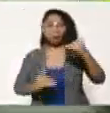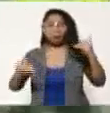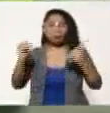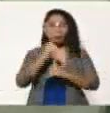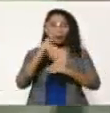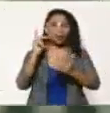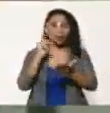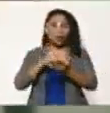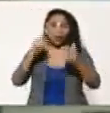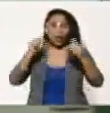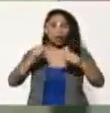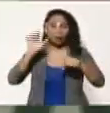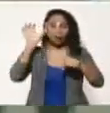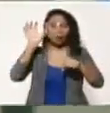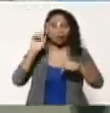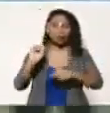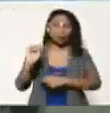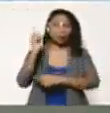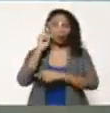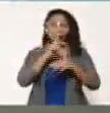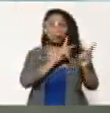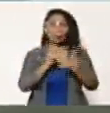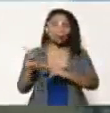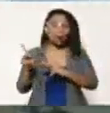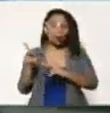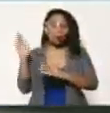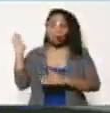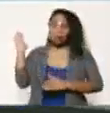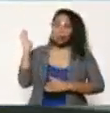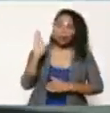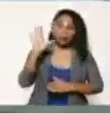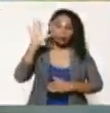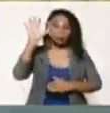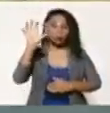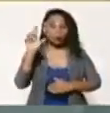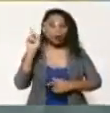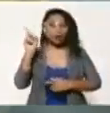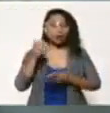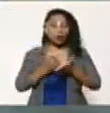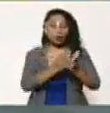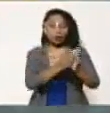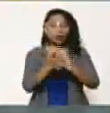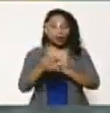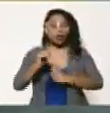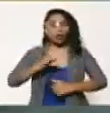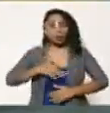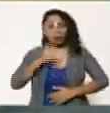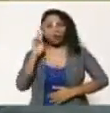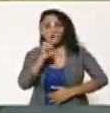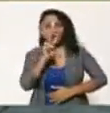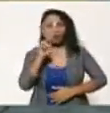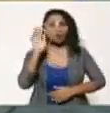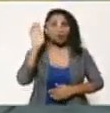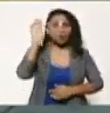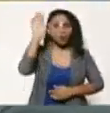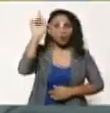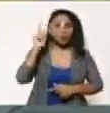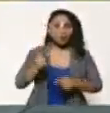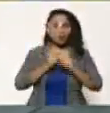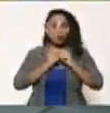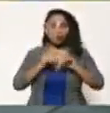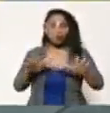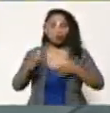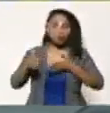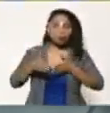primer plan vuelta a la patria marítima se tiene previsto o se prevé que puedan extender estas rutas